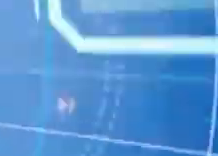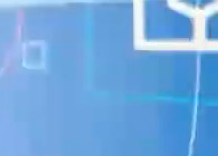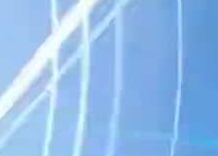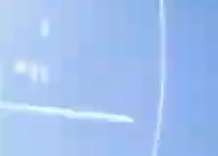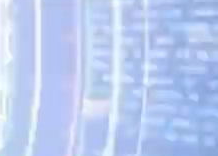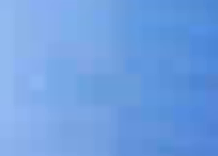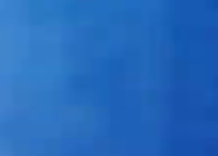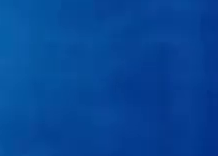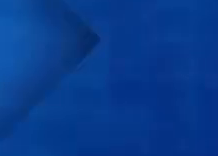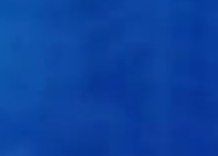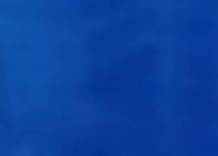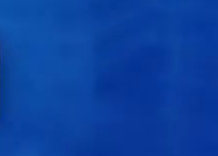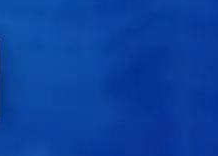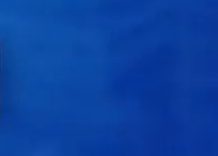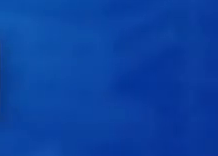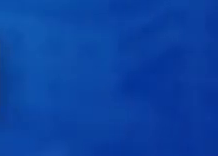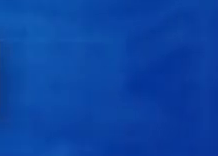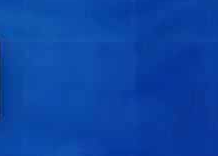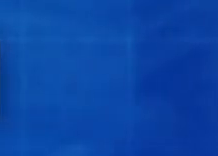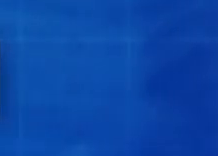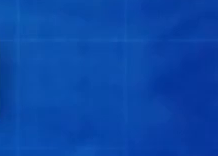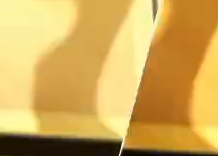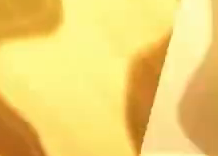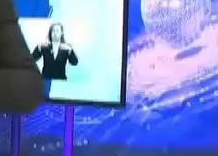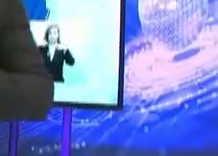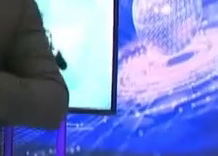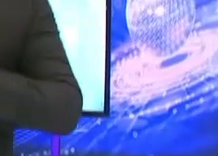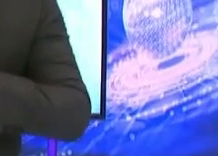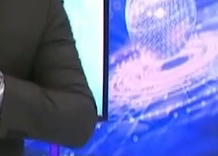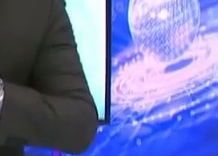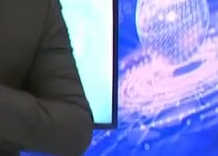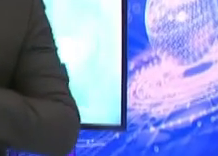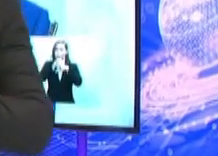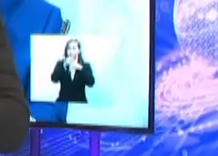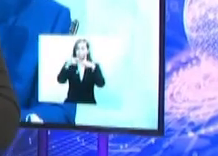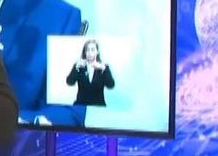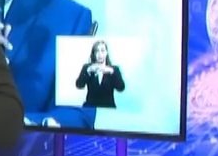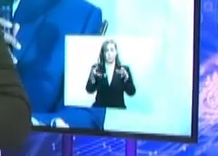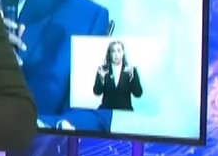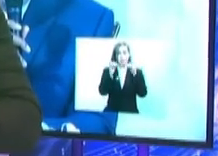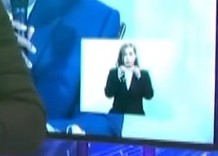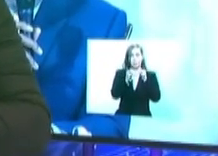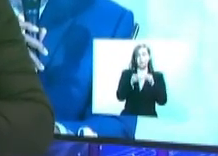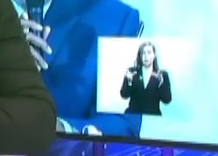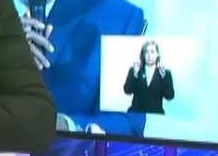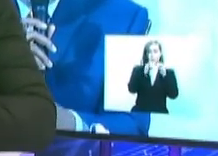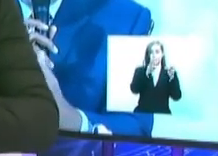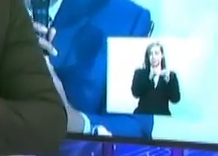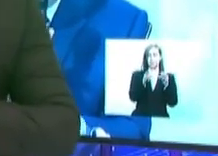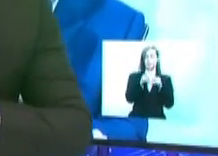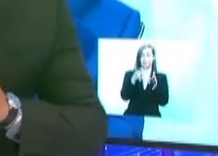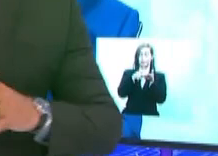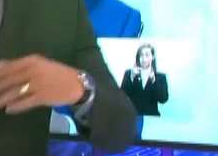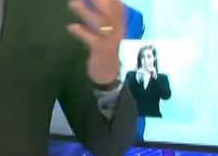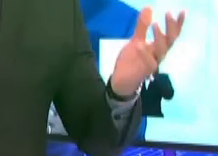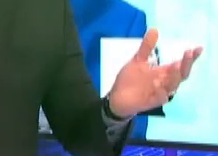Nuestra cámara LightConnect establece ahora túnel de conectividad. ¿Quién allá? Nosotros estamos aquí. Veo a Abigail. En breve estaremos